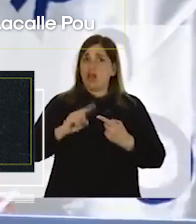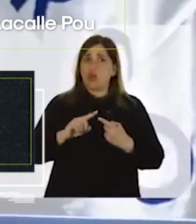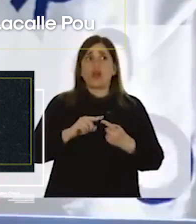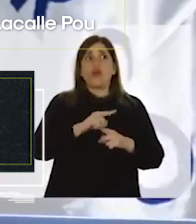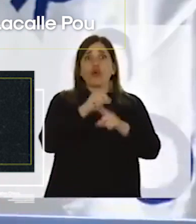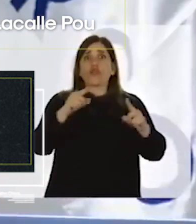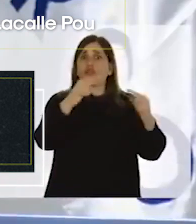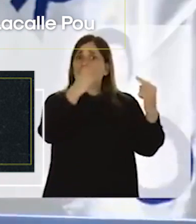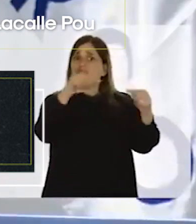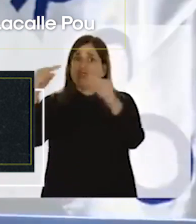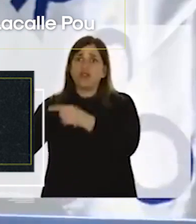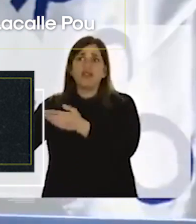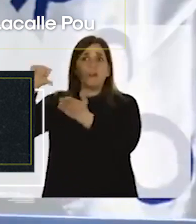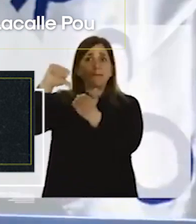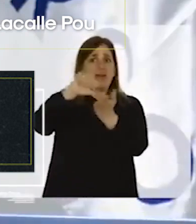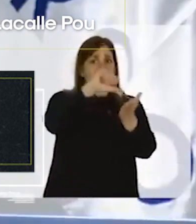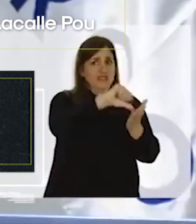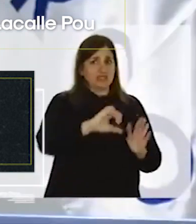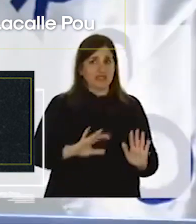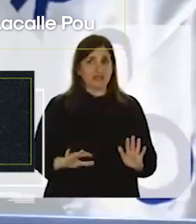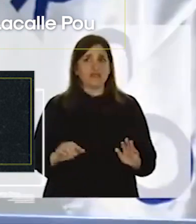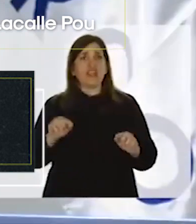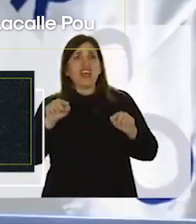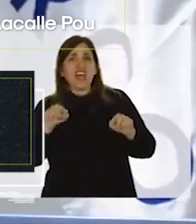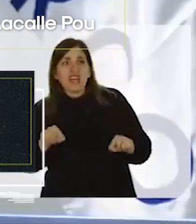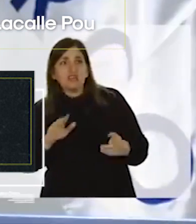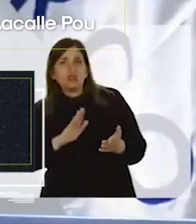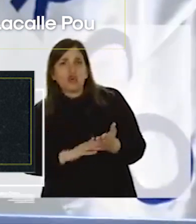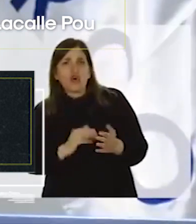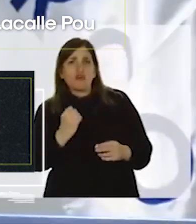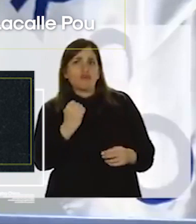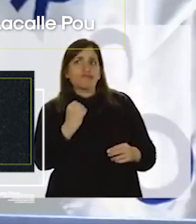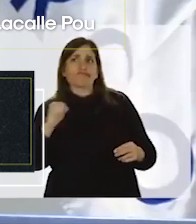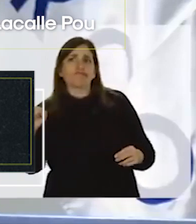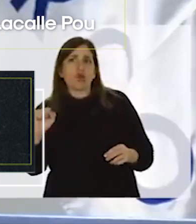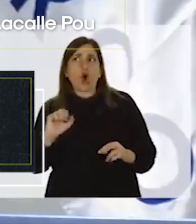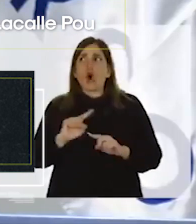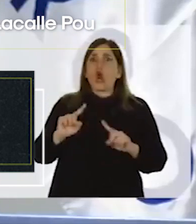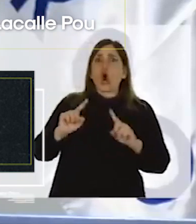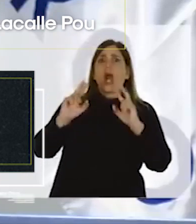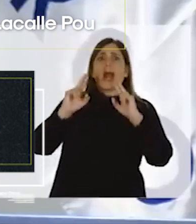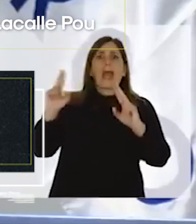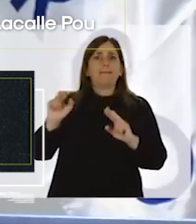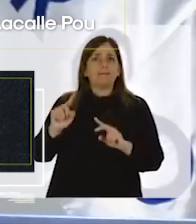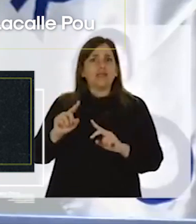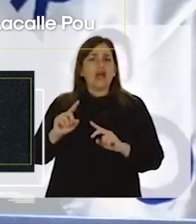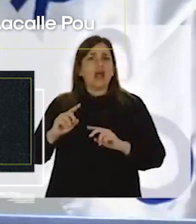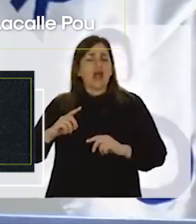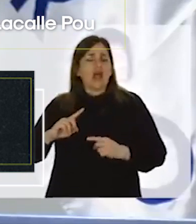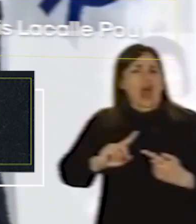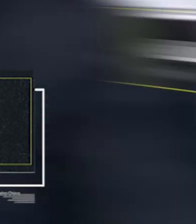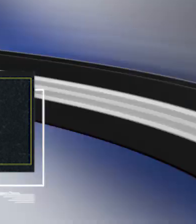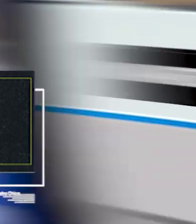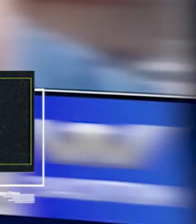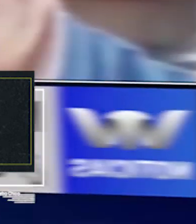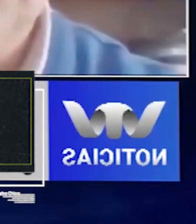en acuerdos con otros países. Y esto no significa vulnerar ni violentar la regla del